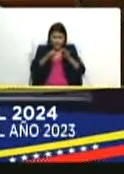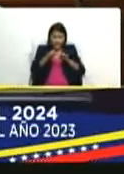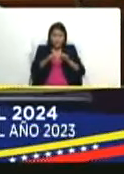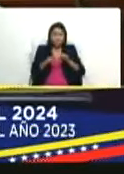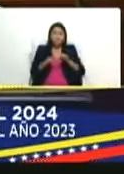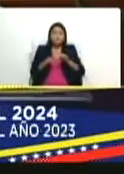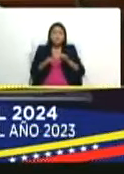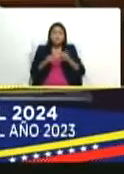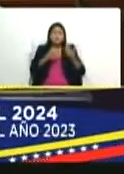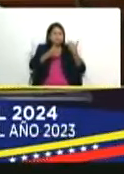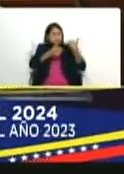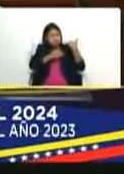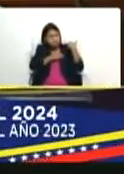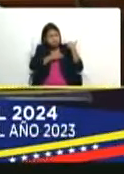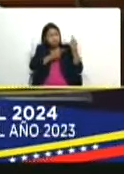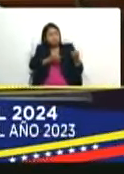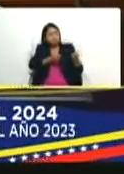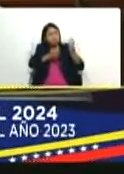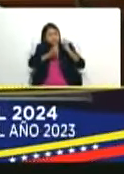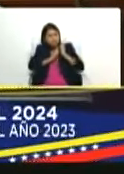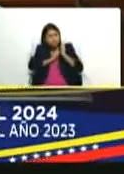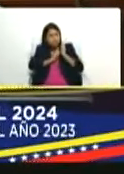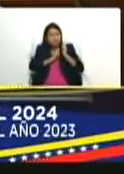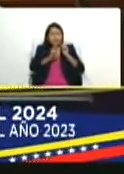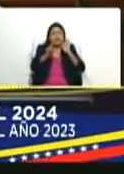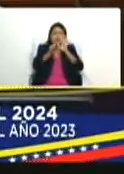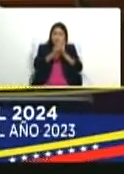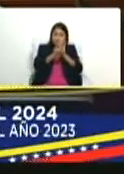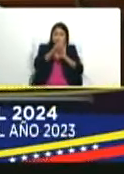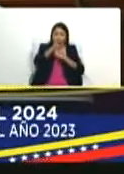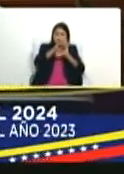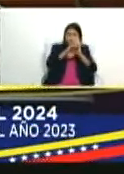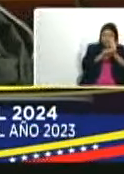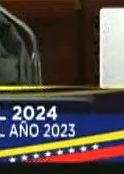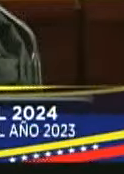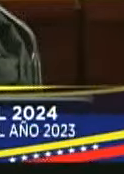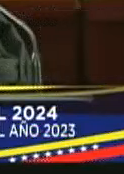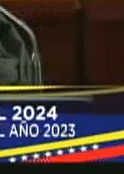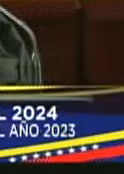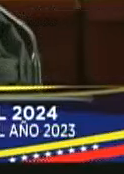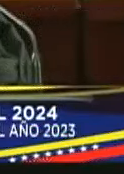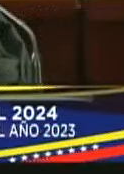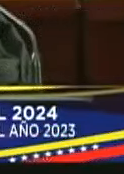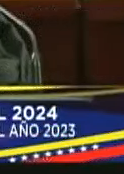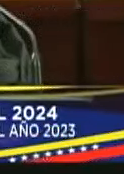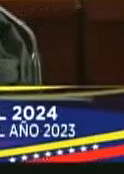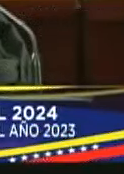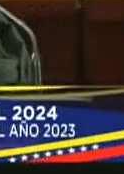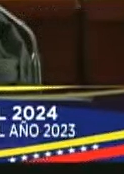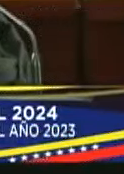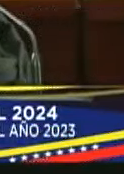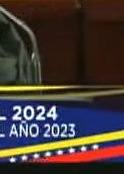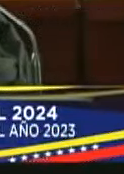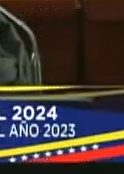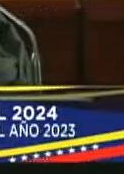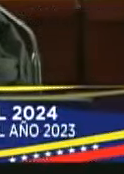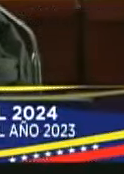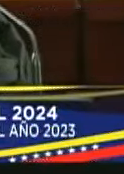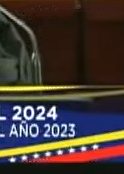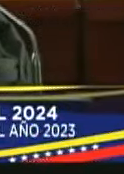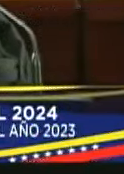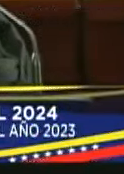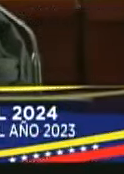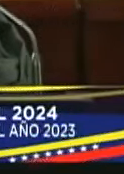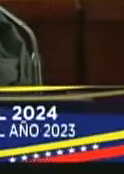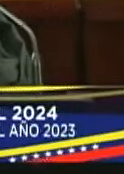las facultades que nos confiere nuestro ordenamiento jurídico vigente, los tratados, pactos y convenios y acuerdos